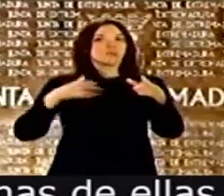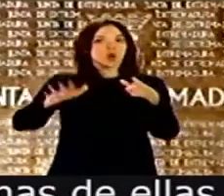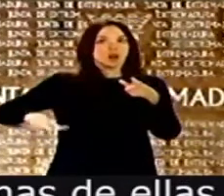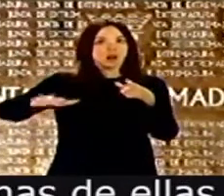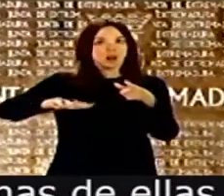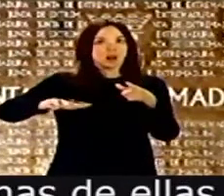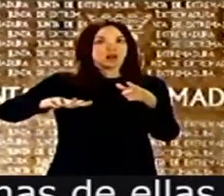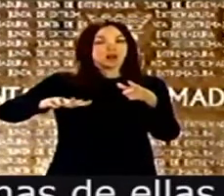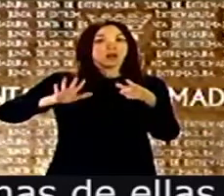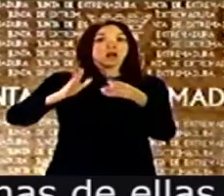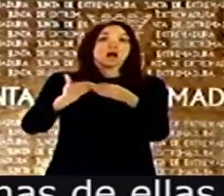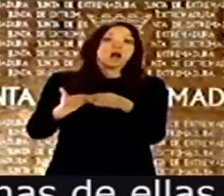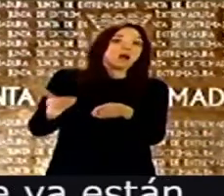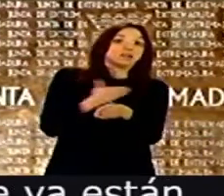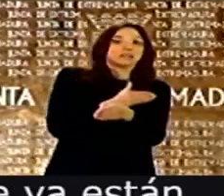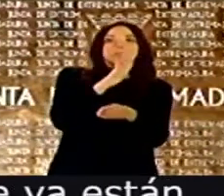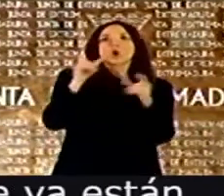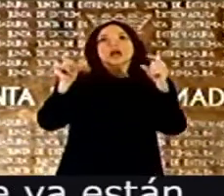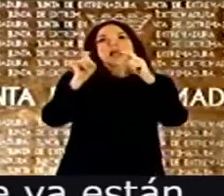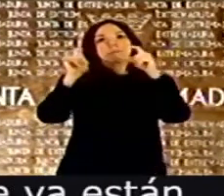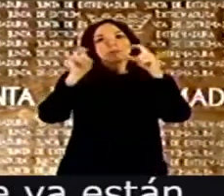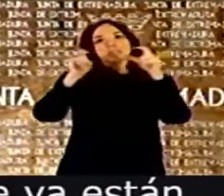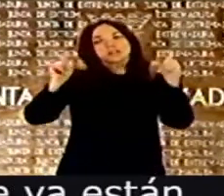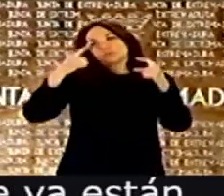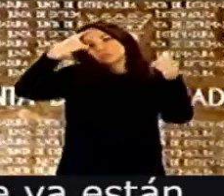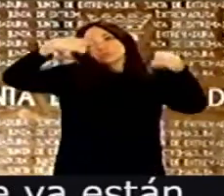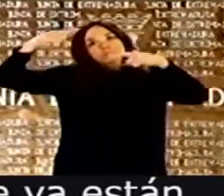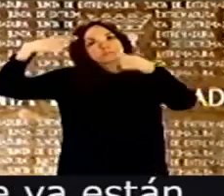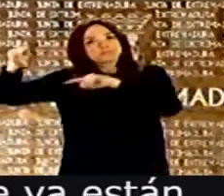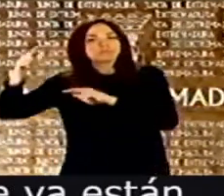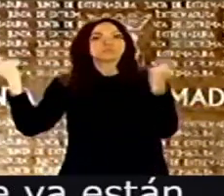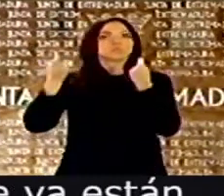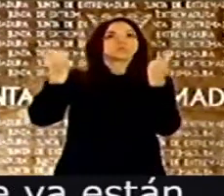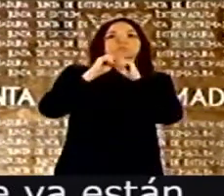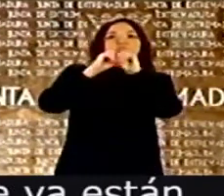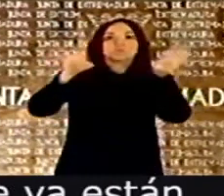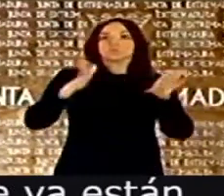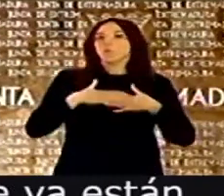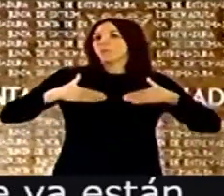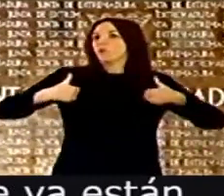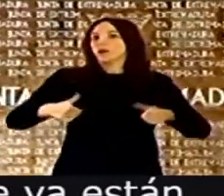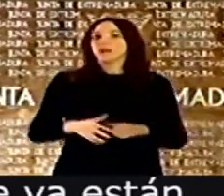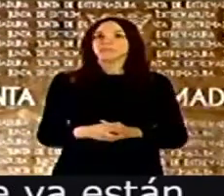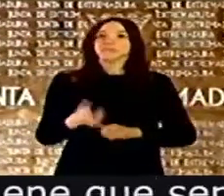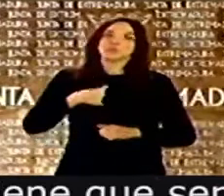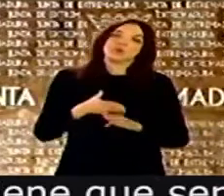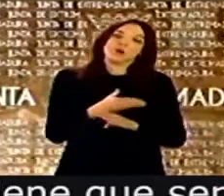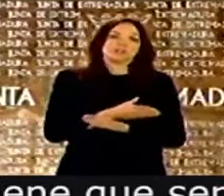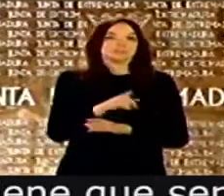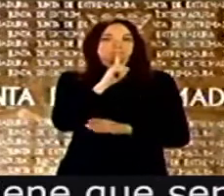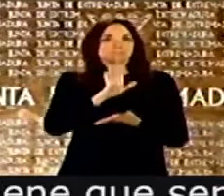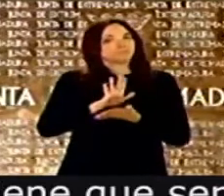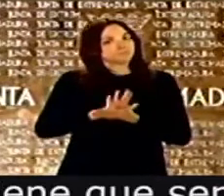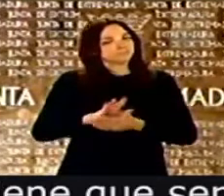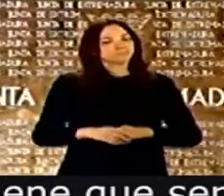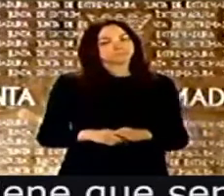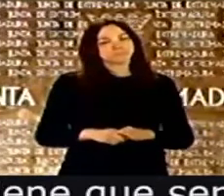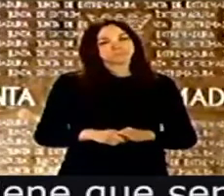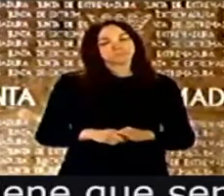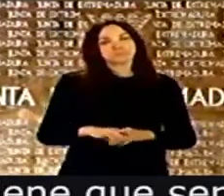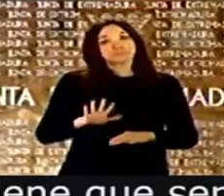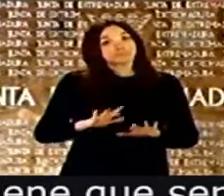eso sea así, puesto que son empresas que tienen que ser ellas las que lo anuncien cuando quieran, pues guardemos una cierta discreción, ¿no? Pero lo